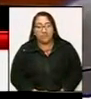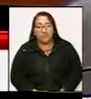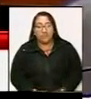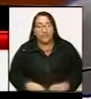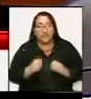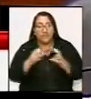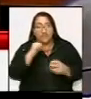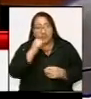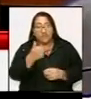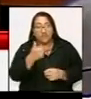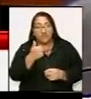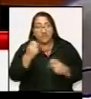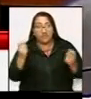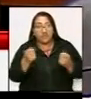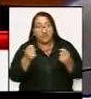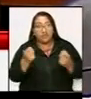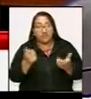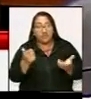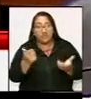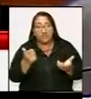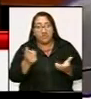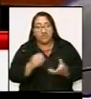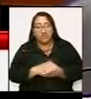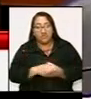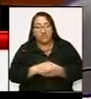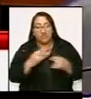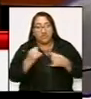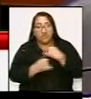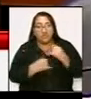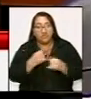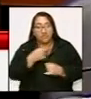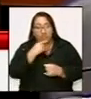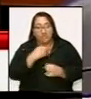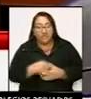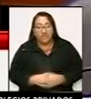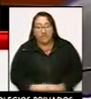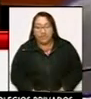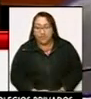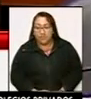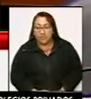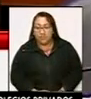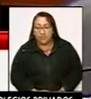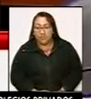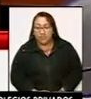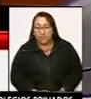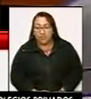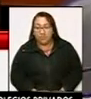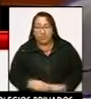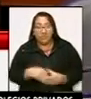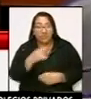mañana se celebra Día Internacional de la Mujer,